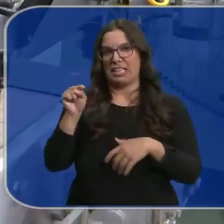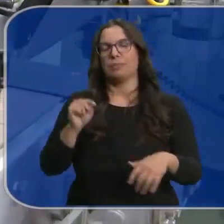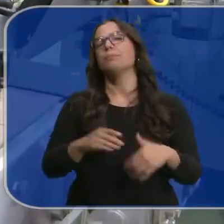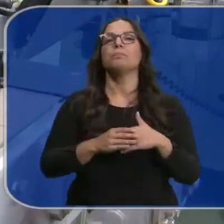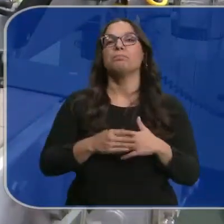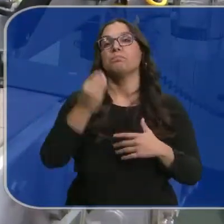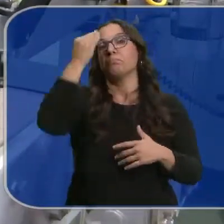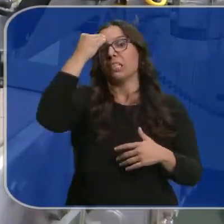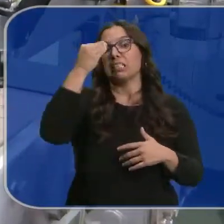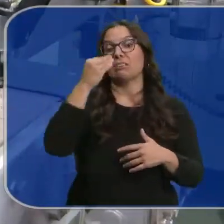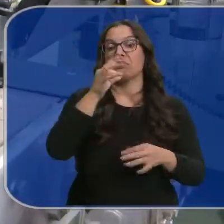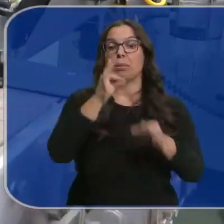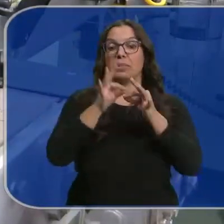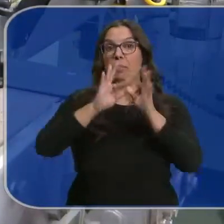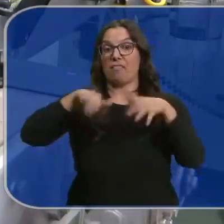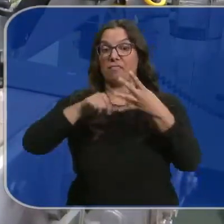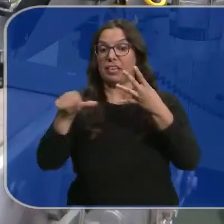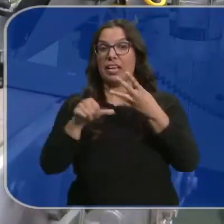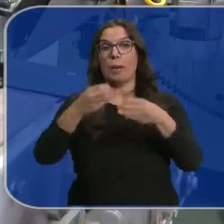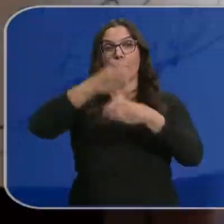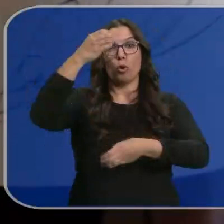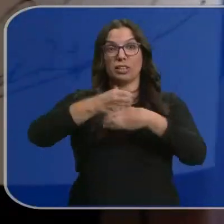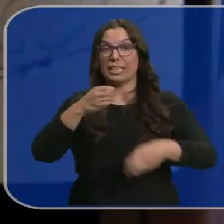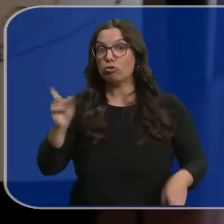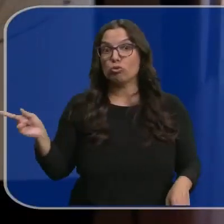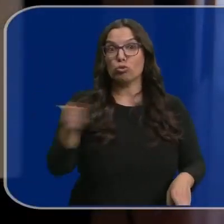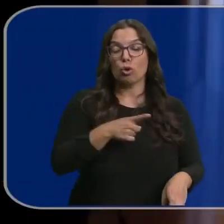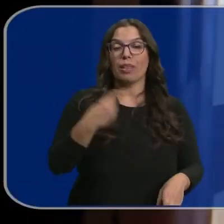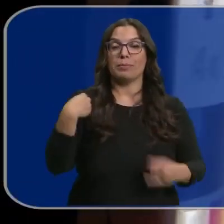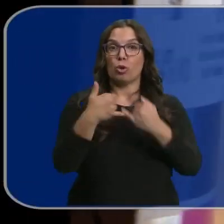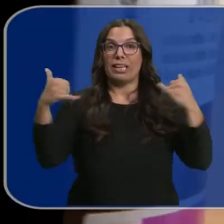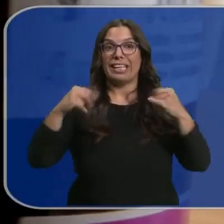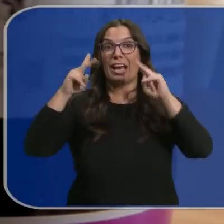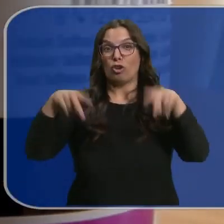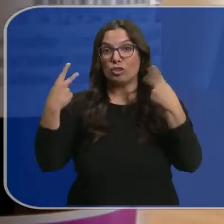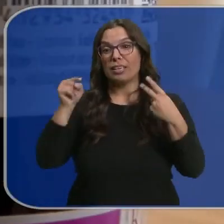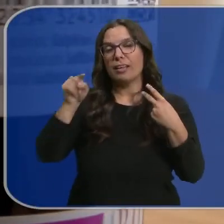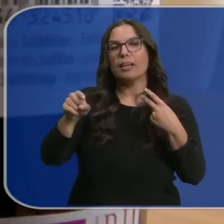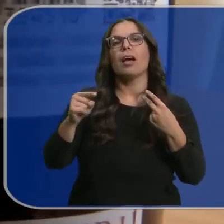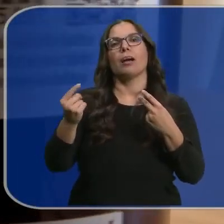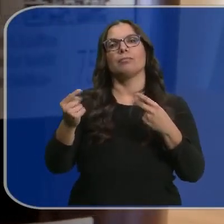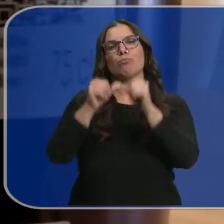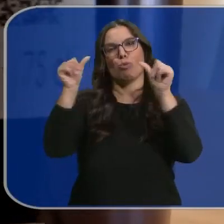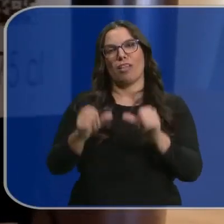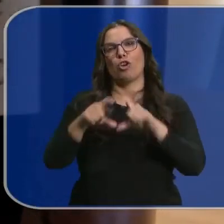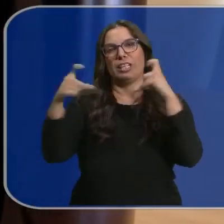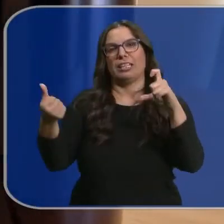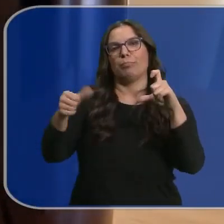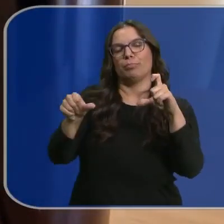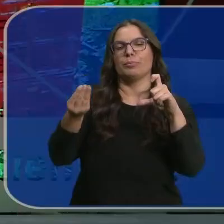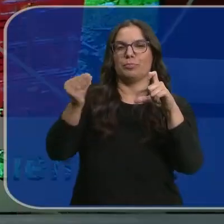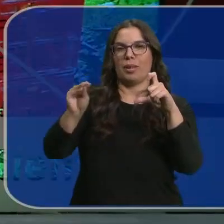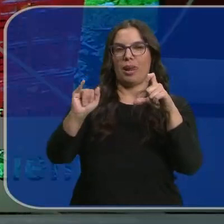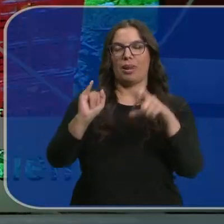Y calculan que a finales de septiembre todas las botellas de vino que producen para la línea de hostelería contarán con este moderno etiquetado.